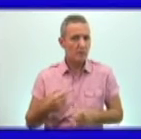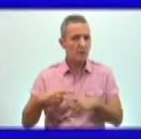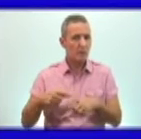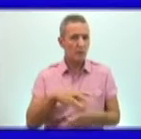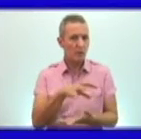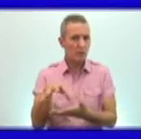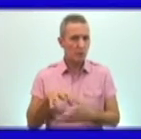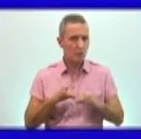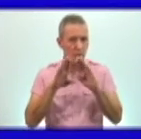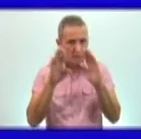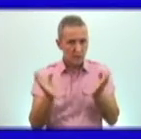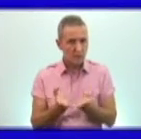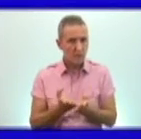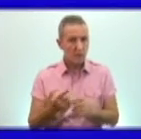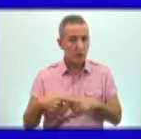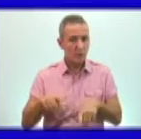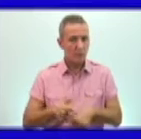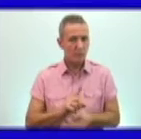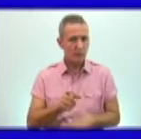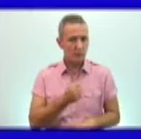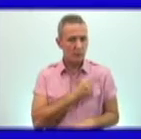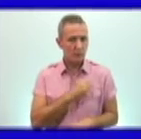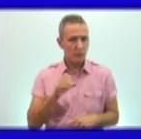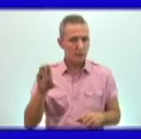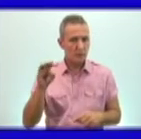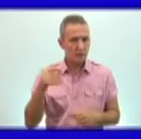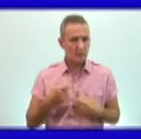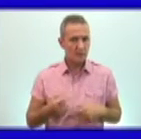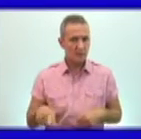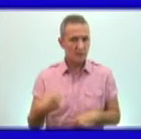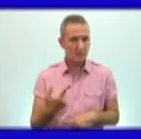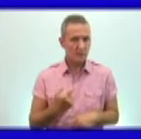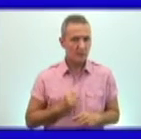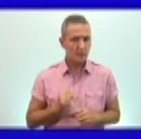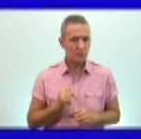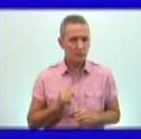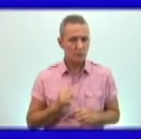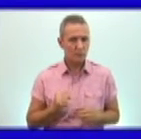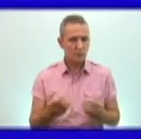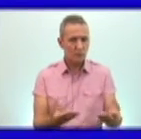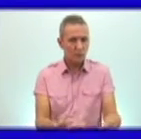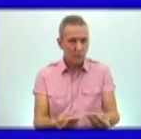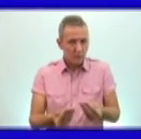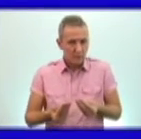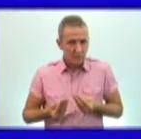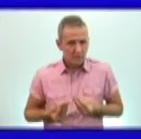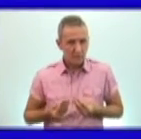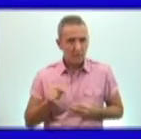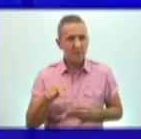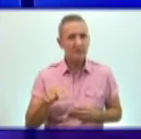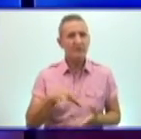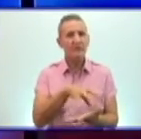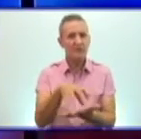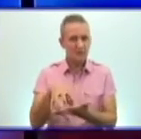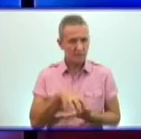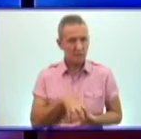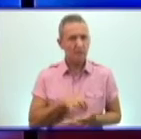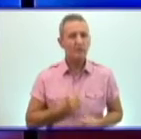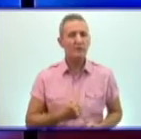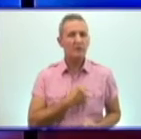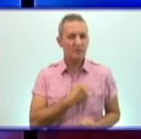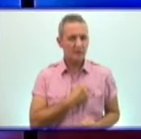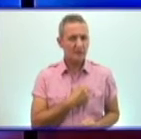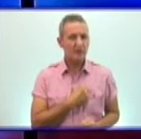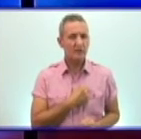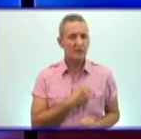latitudes del mundo, pero no quiere decir que nosotros no lo hayamos recibido de esas latitudes. Quiere decir que